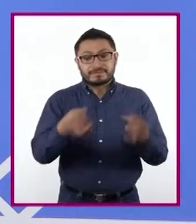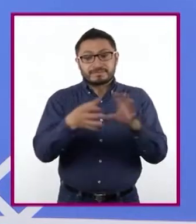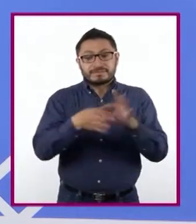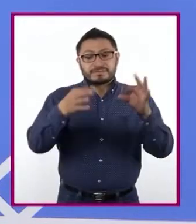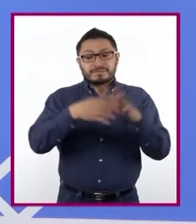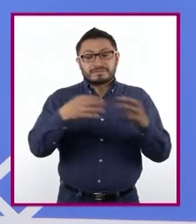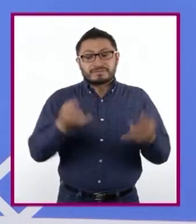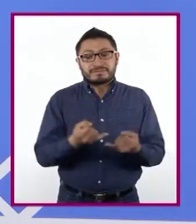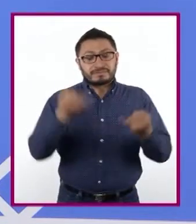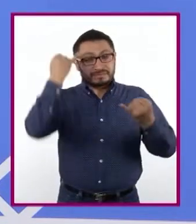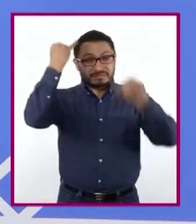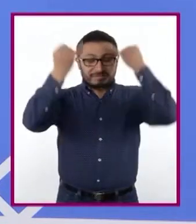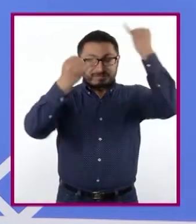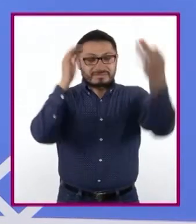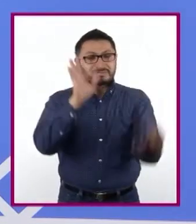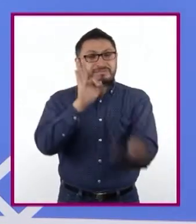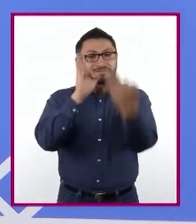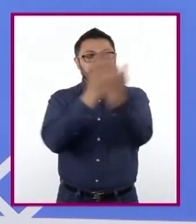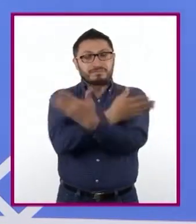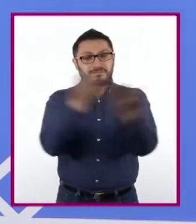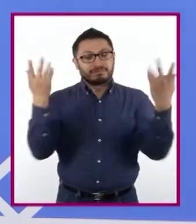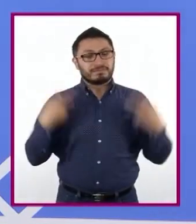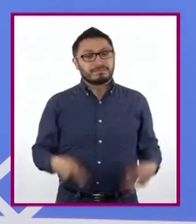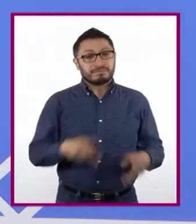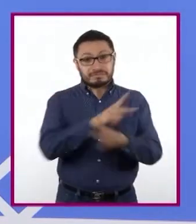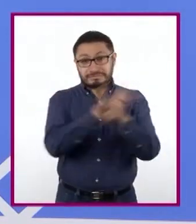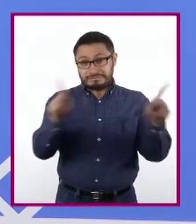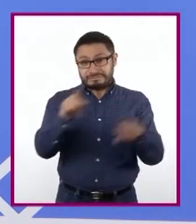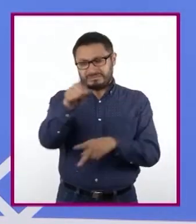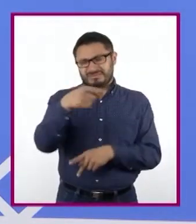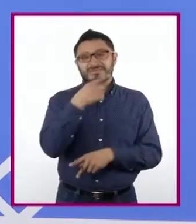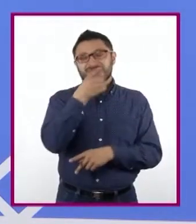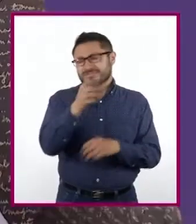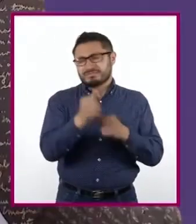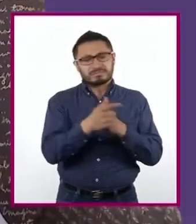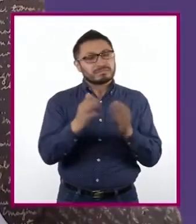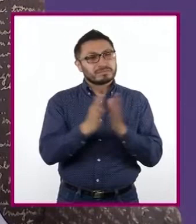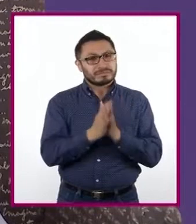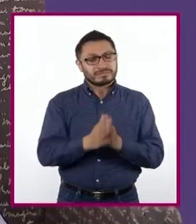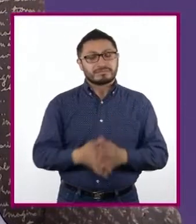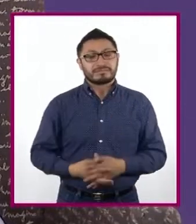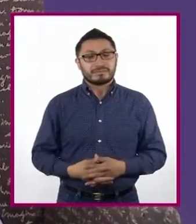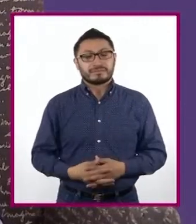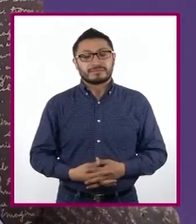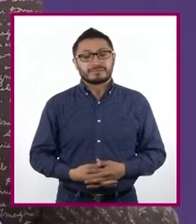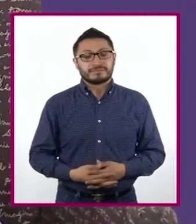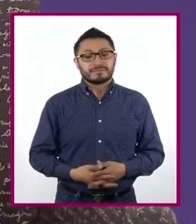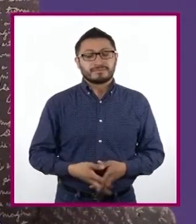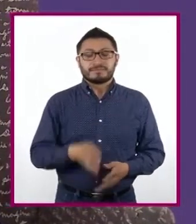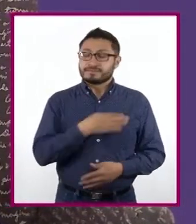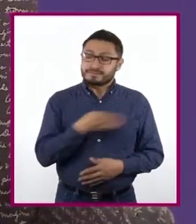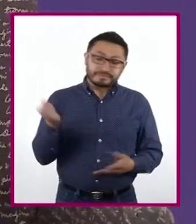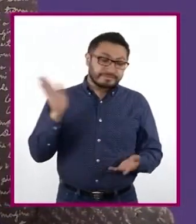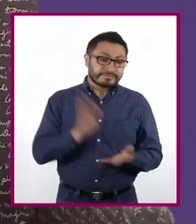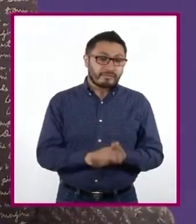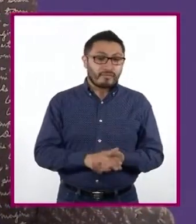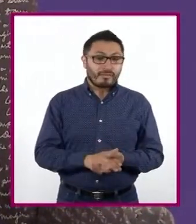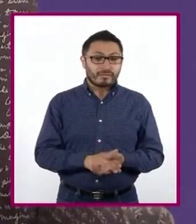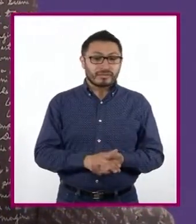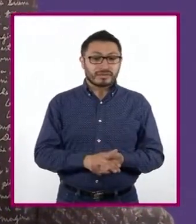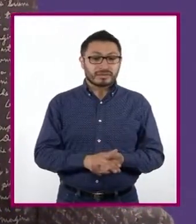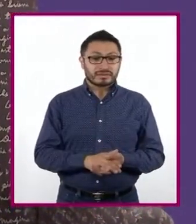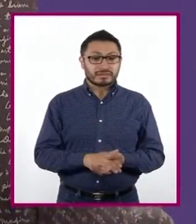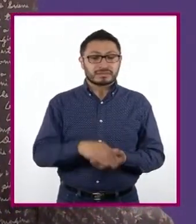ideas ante el público. ¿Puede comentar algo al respecto? Bueno, Irma, no solo son